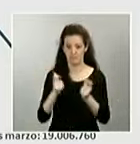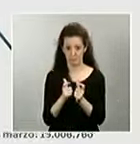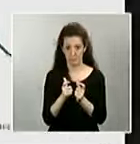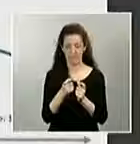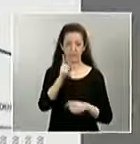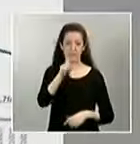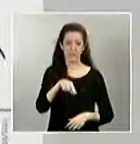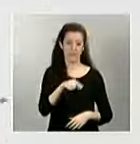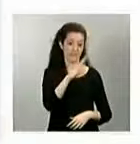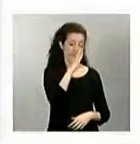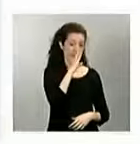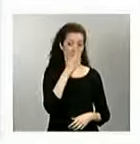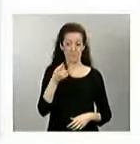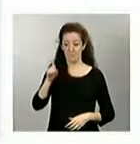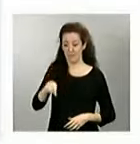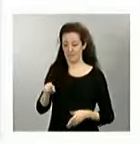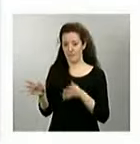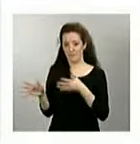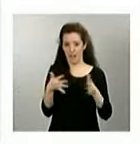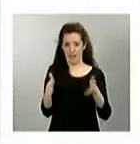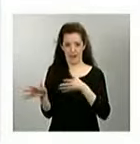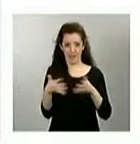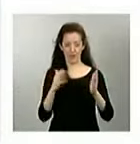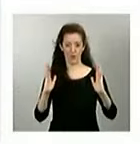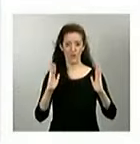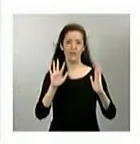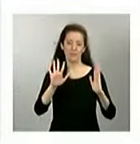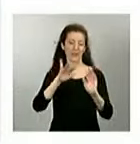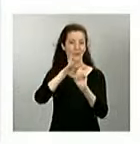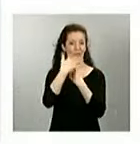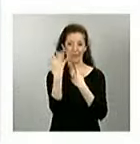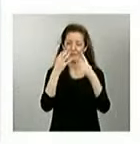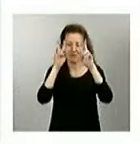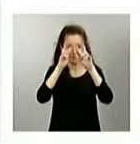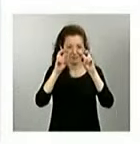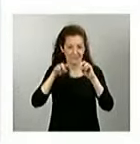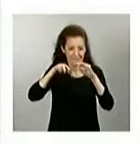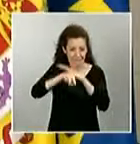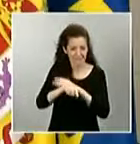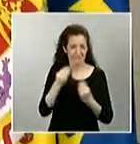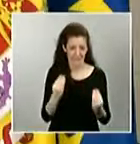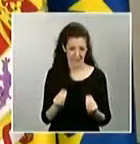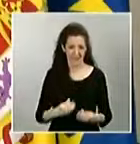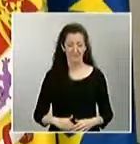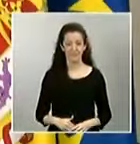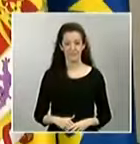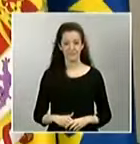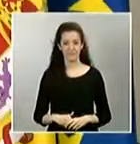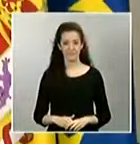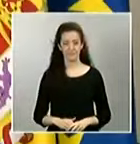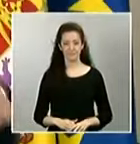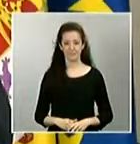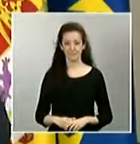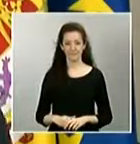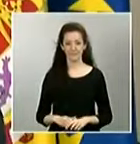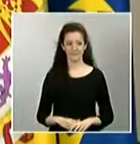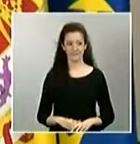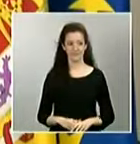esto esconde una situación que conviene que la veamos con mayor precisión. En términos desestacionalizados es decir